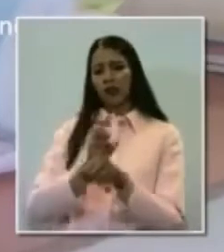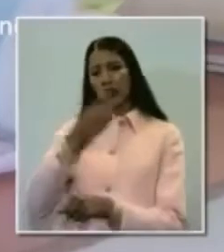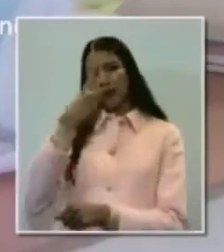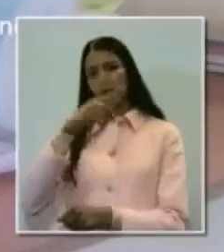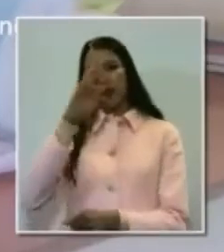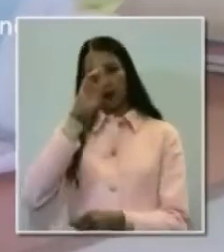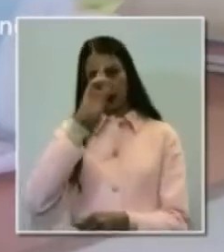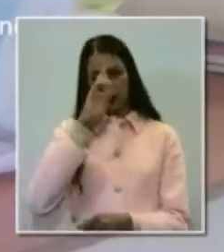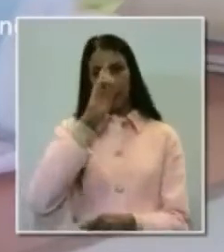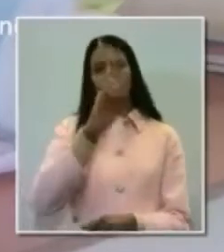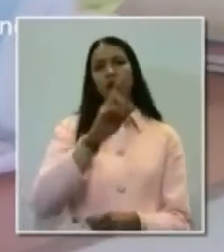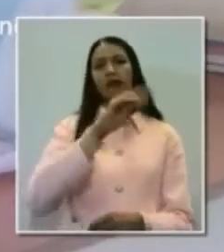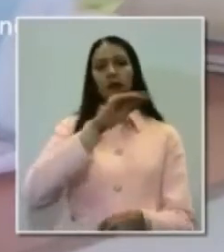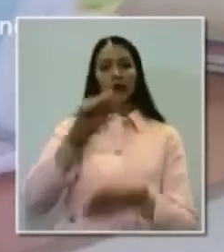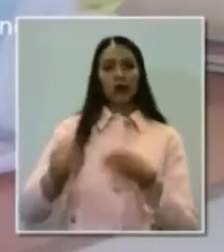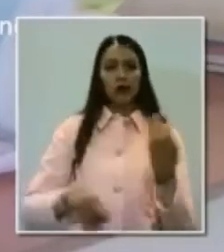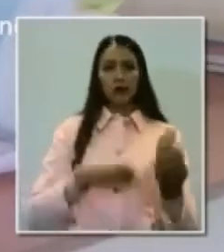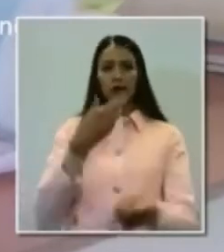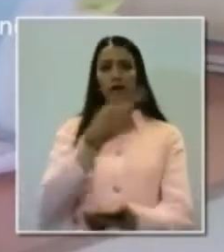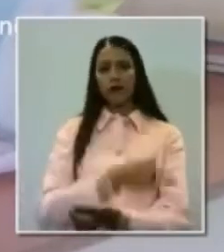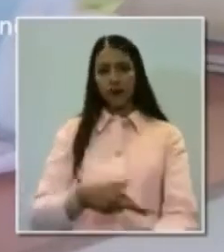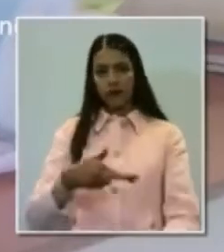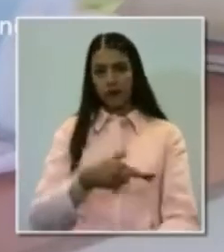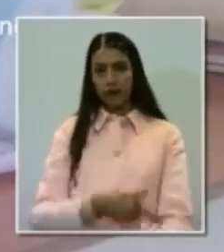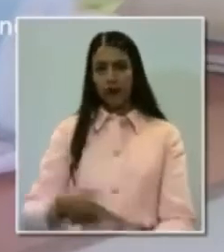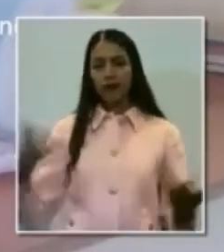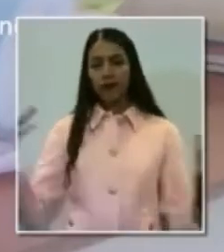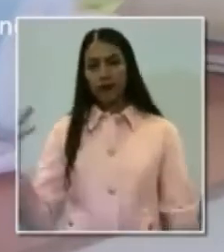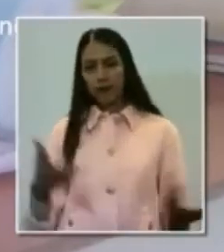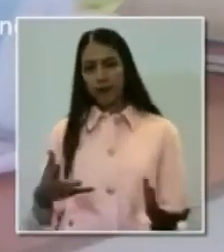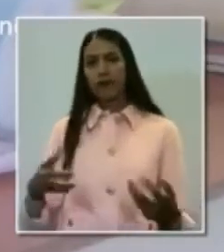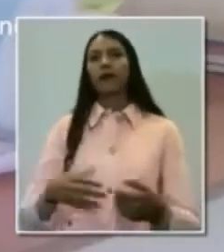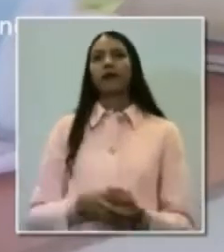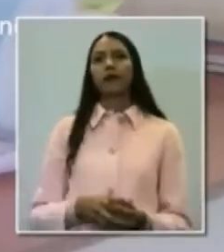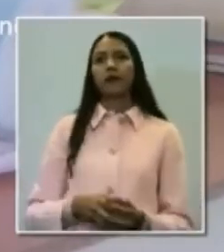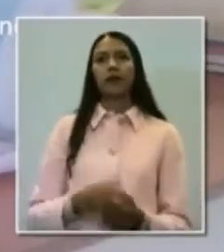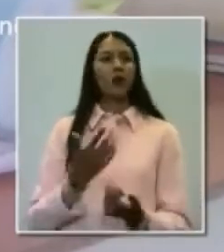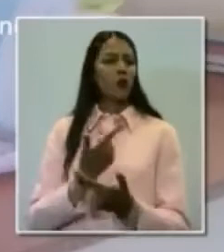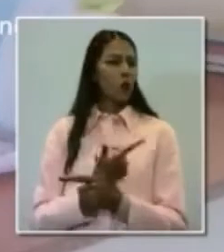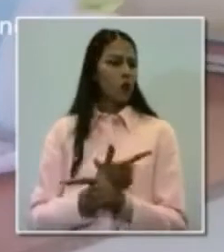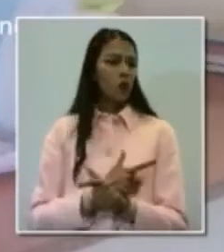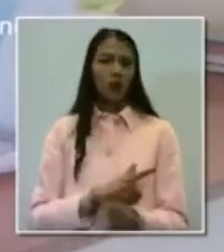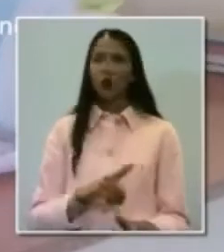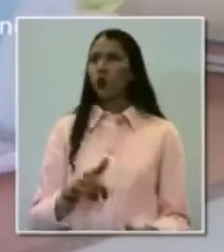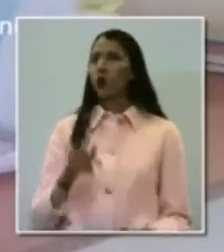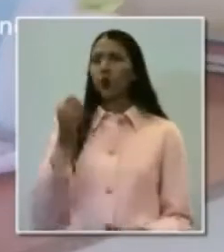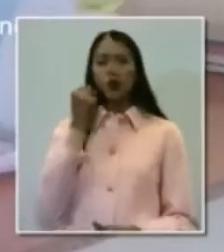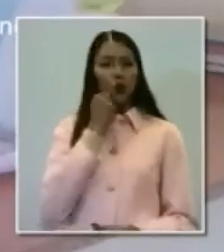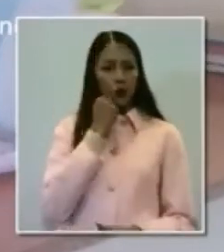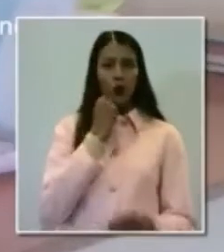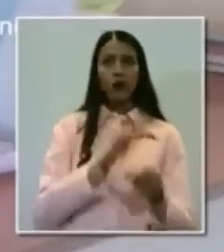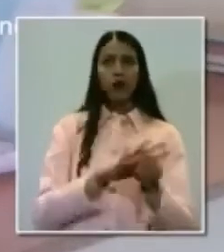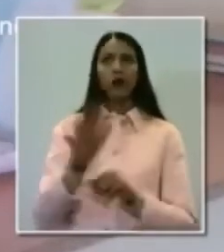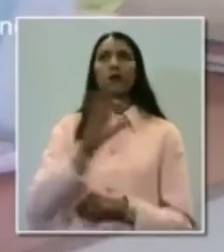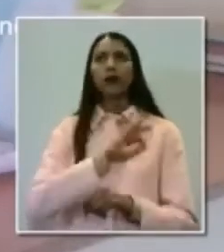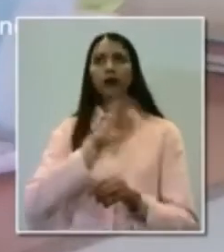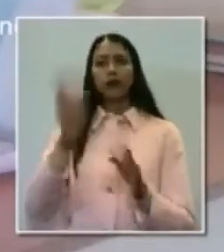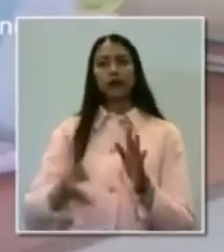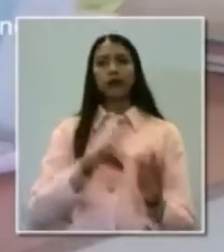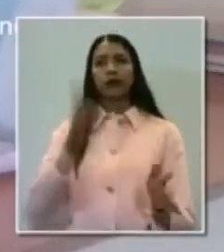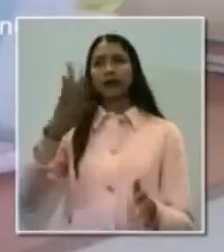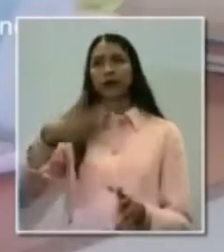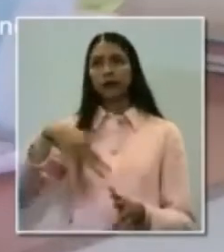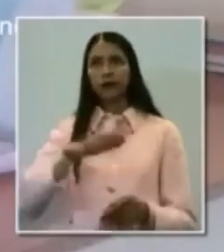respeto a todos los procesos y a todos los trámites que se realizan. De cualquier manera, pues podemos volver a buscar